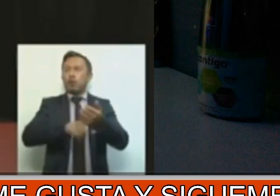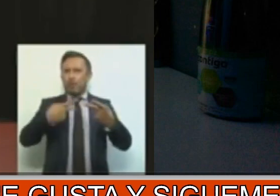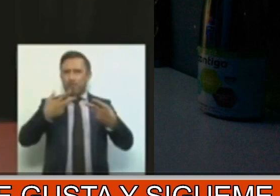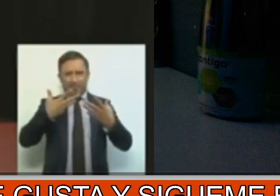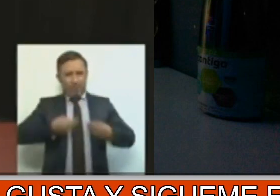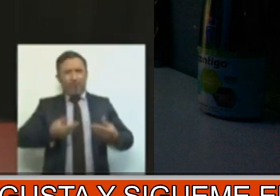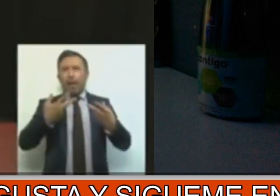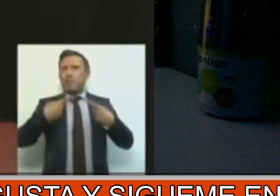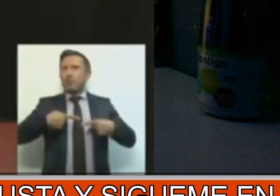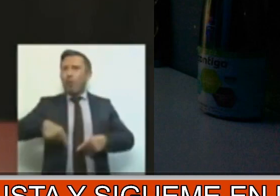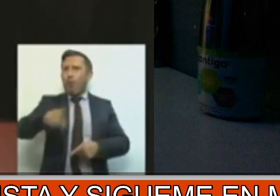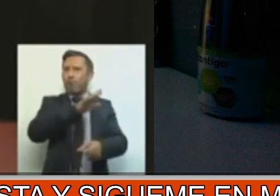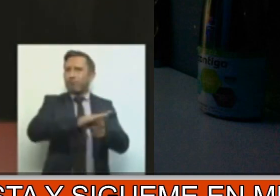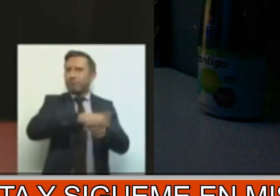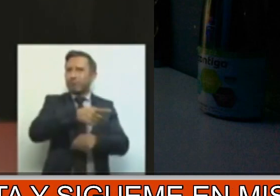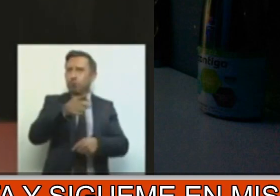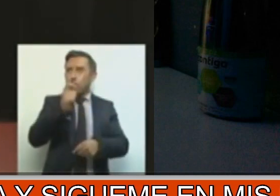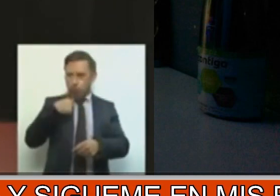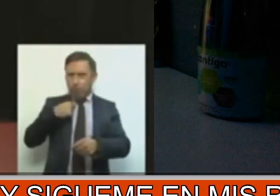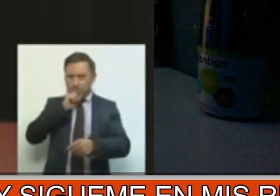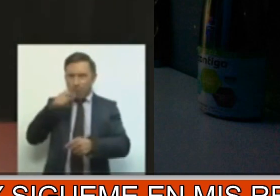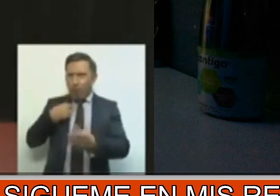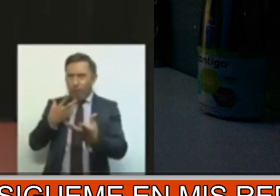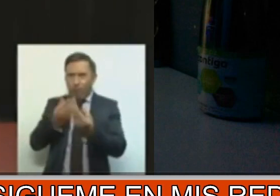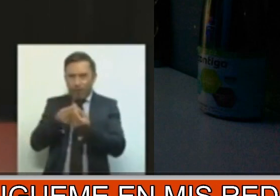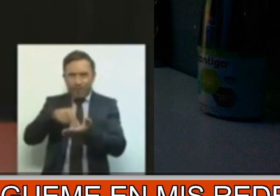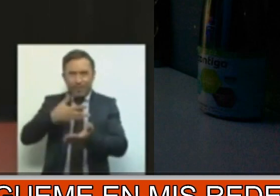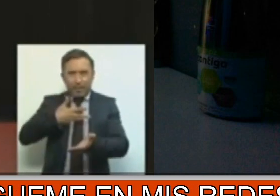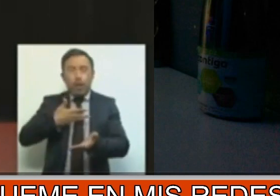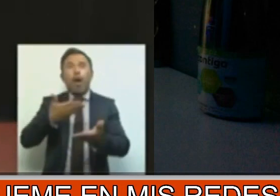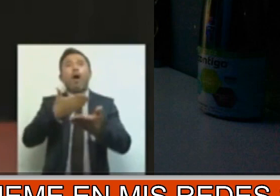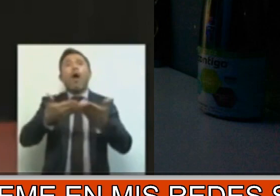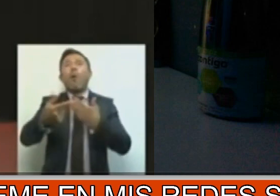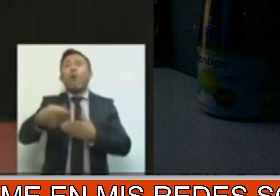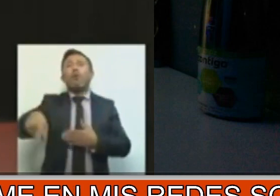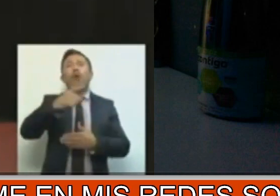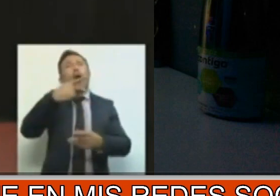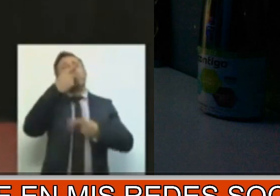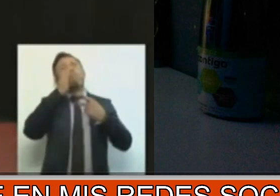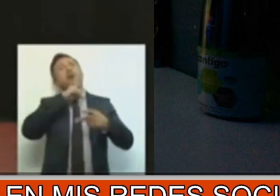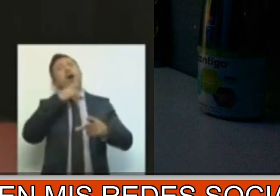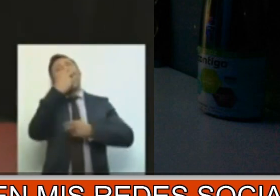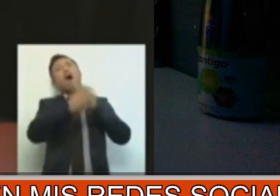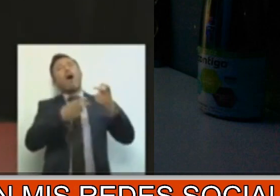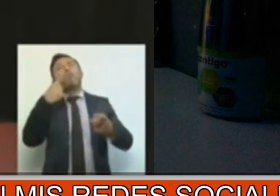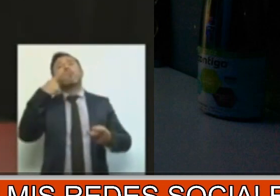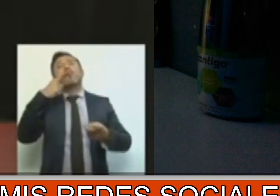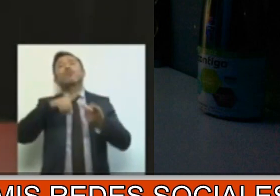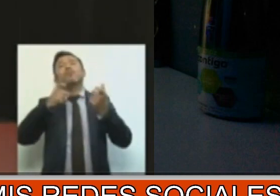ahí estábamos nosotros. ¿Y dónde estaban ustedes, los que ahora critican? Estaban exactamente del otro